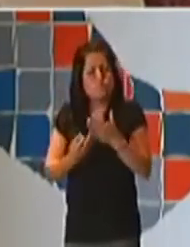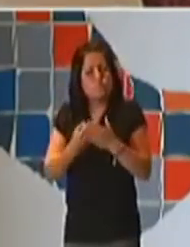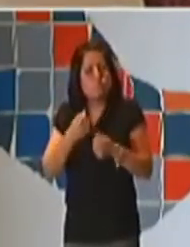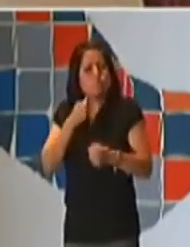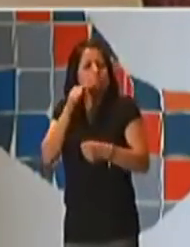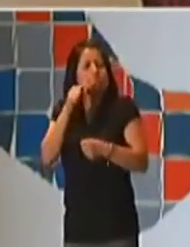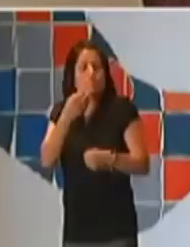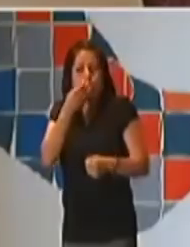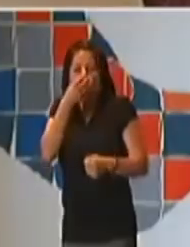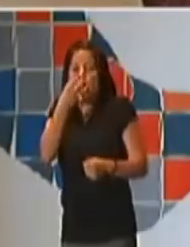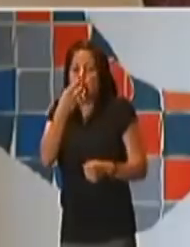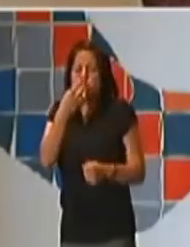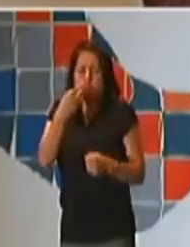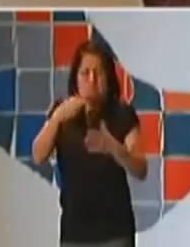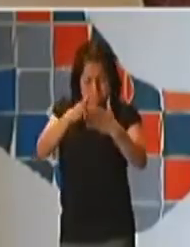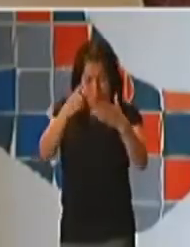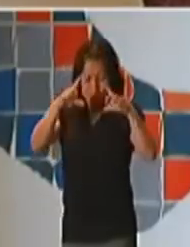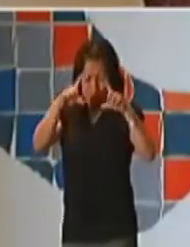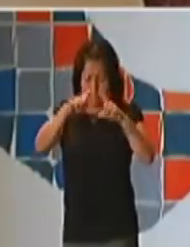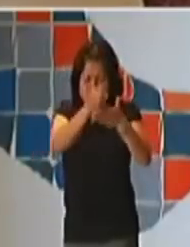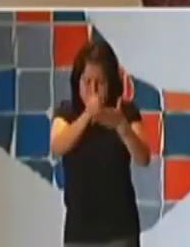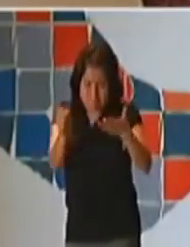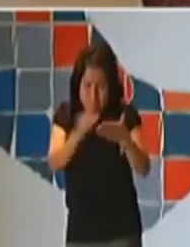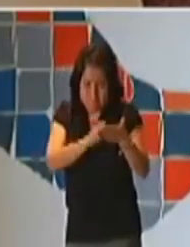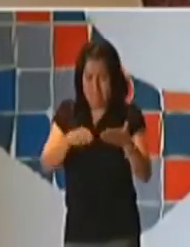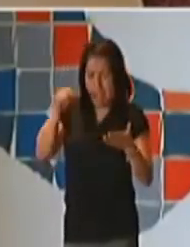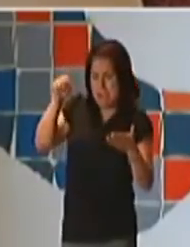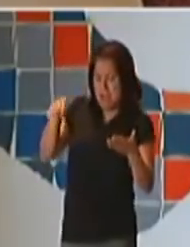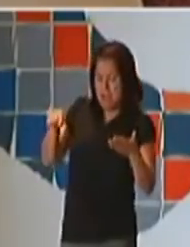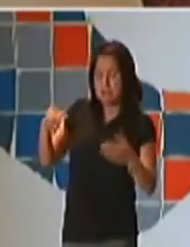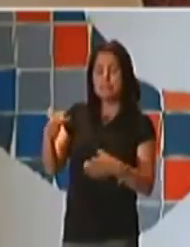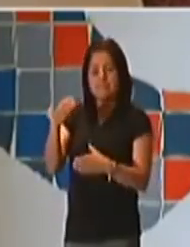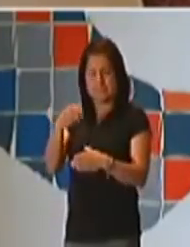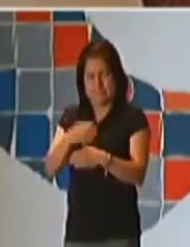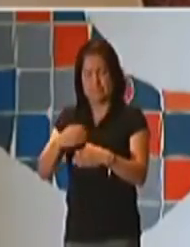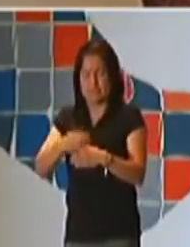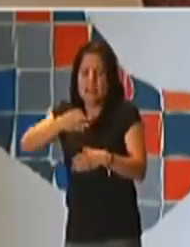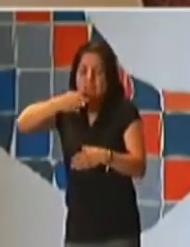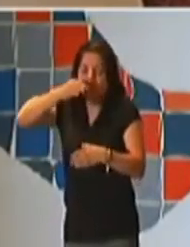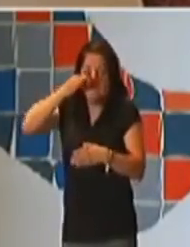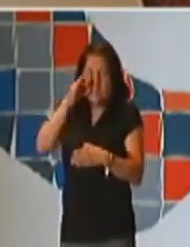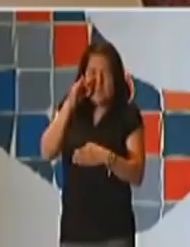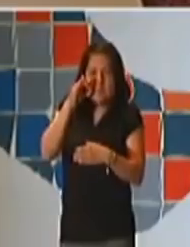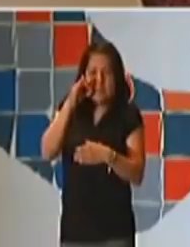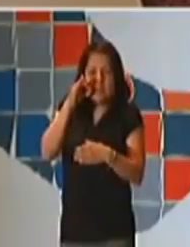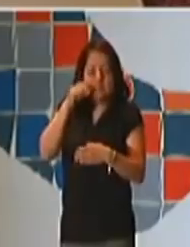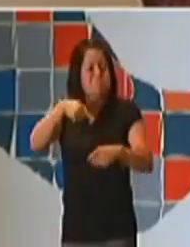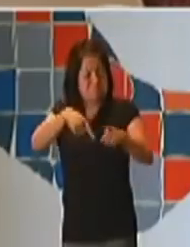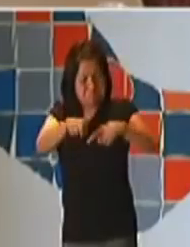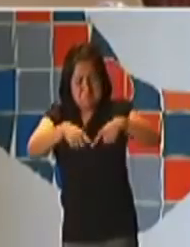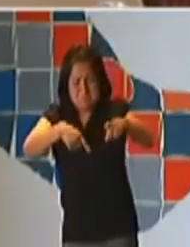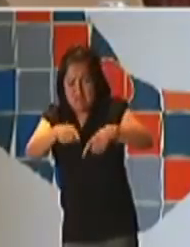escritas a mano los viejos cafés Donde había tiempo para perder el tiempo el fútbol de la